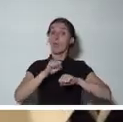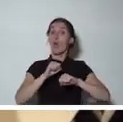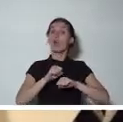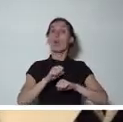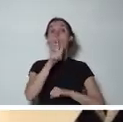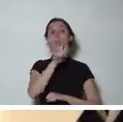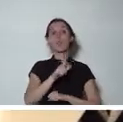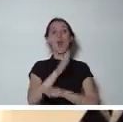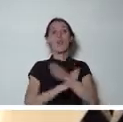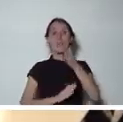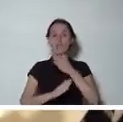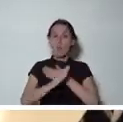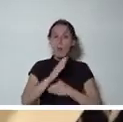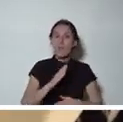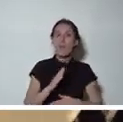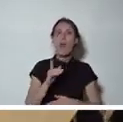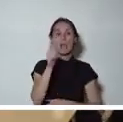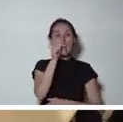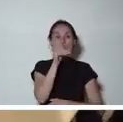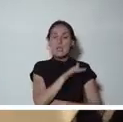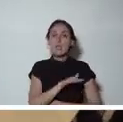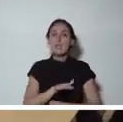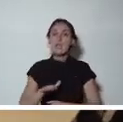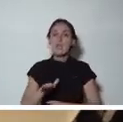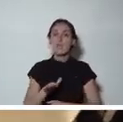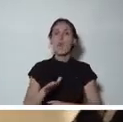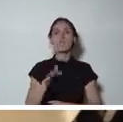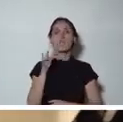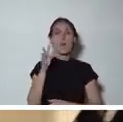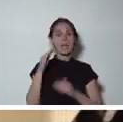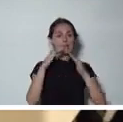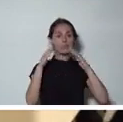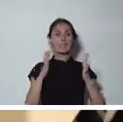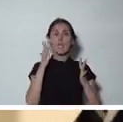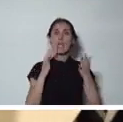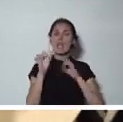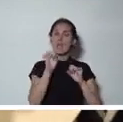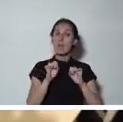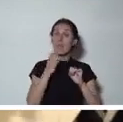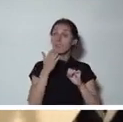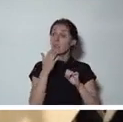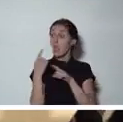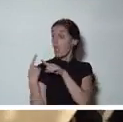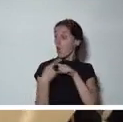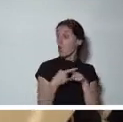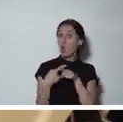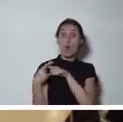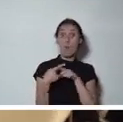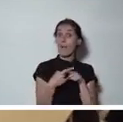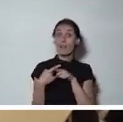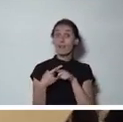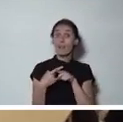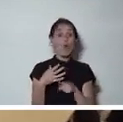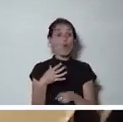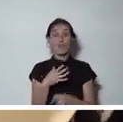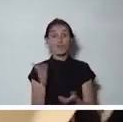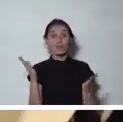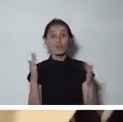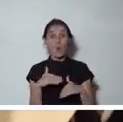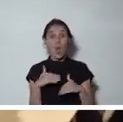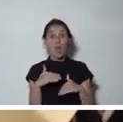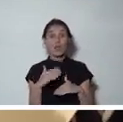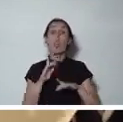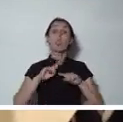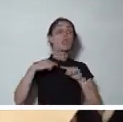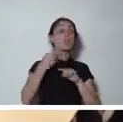personas con discapacidad de los niños de las niñas a las tareas del hogar nos va a costar mucho más conseguir trabajos form conseguir